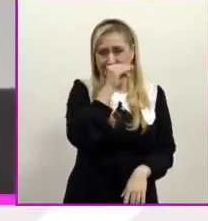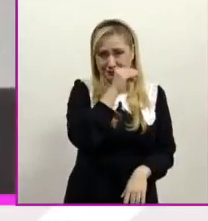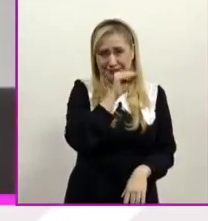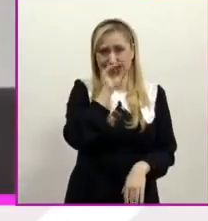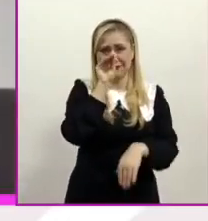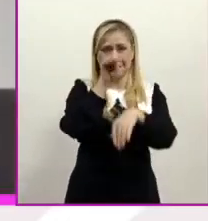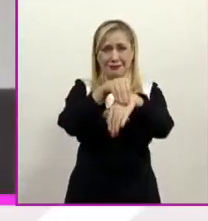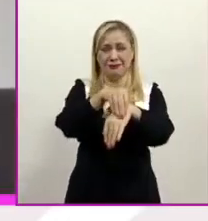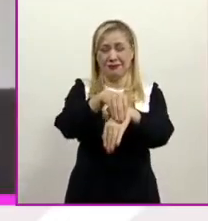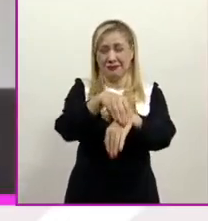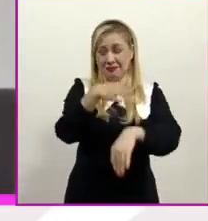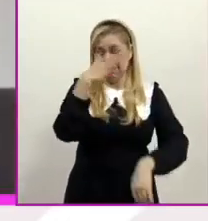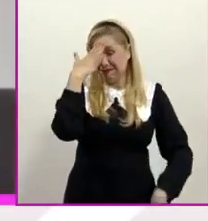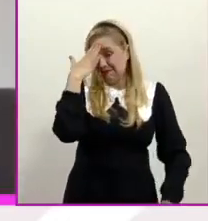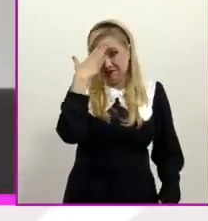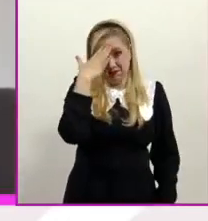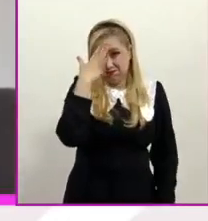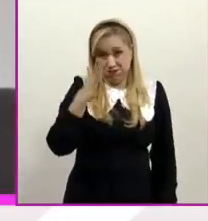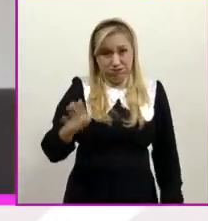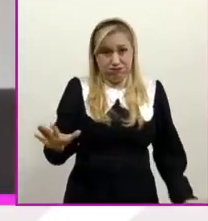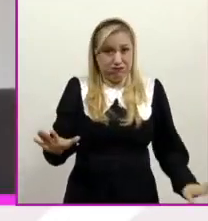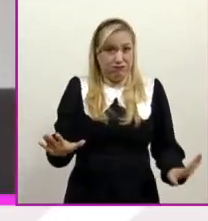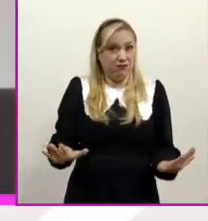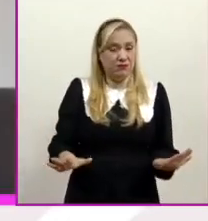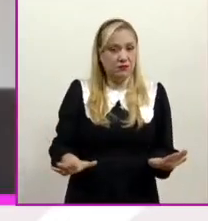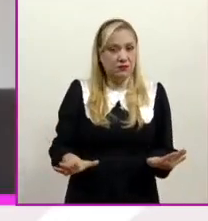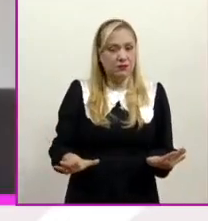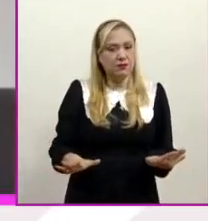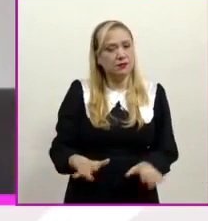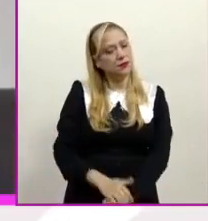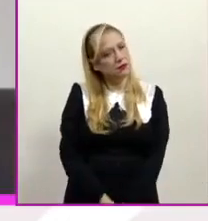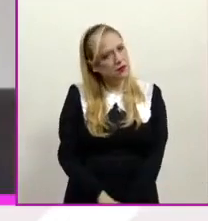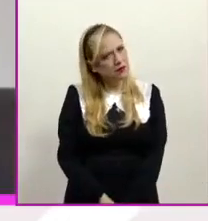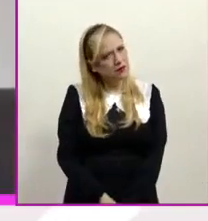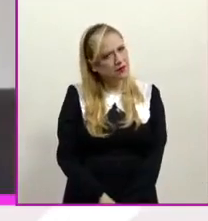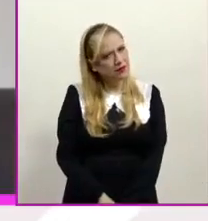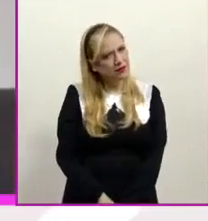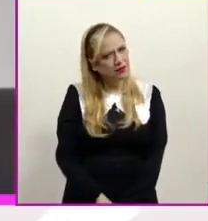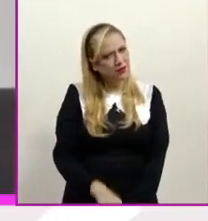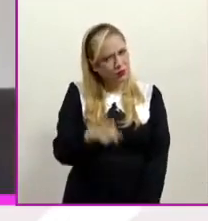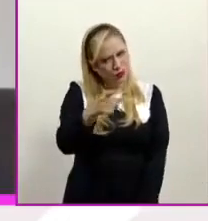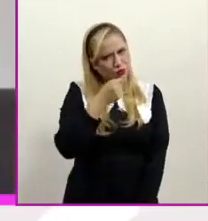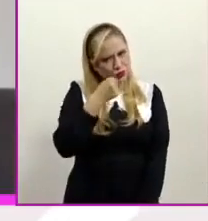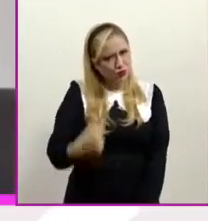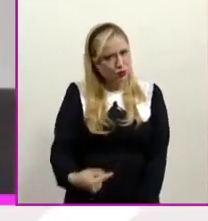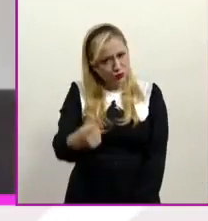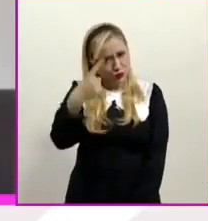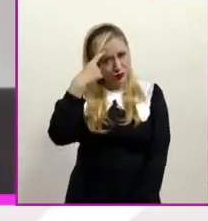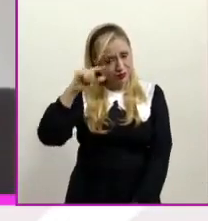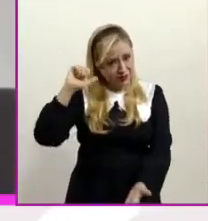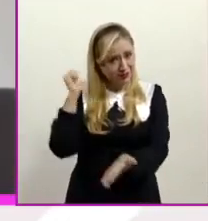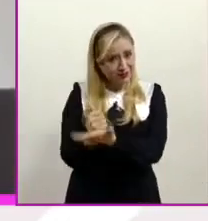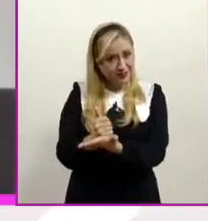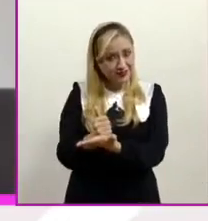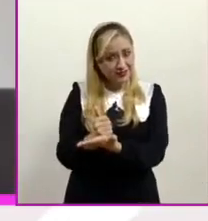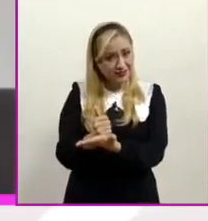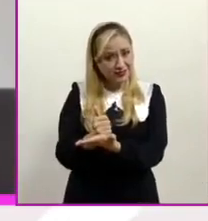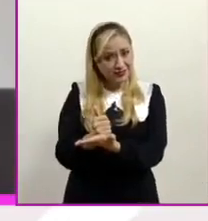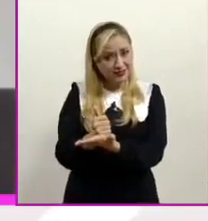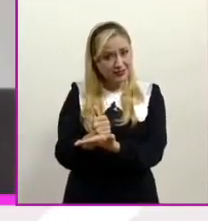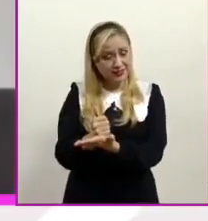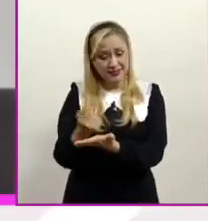una sirenita con otro origen étnico-racial, o nos arruinaron la infancia realmente en la